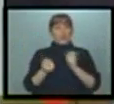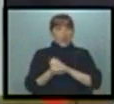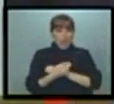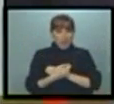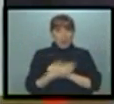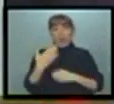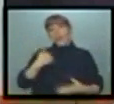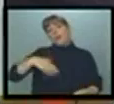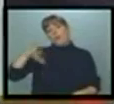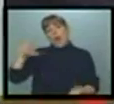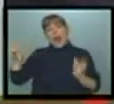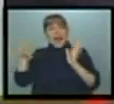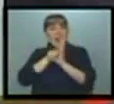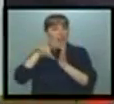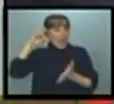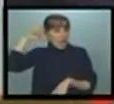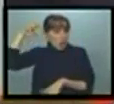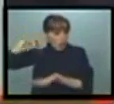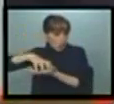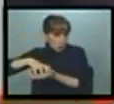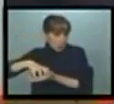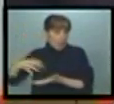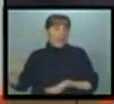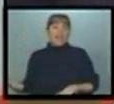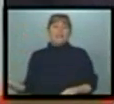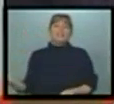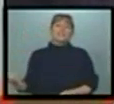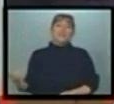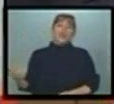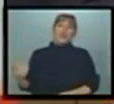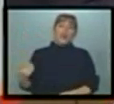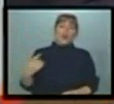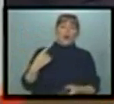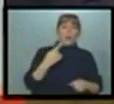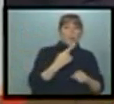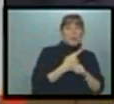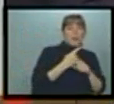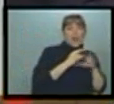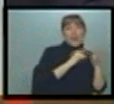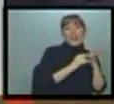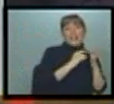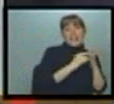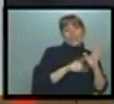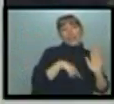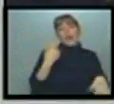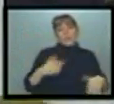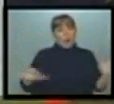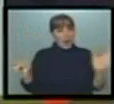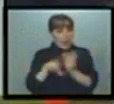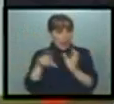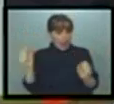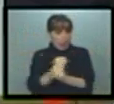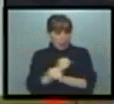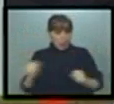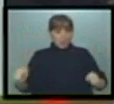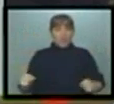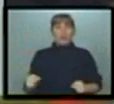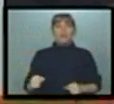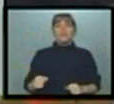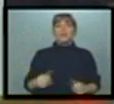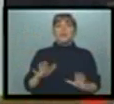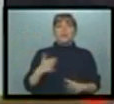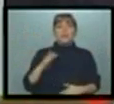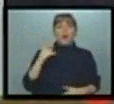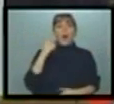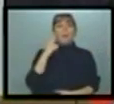Congreso, que es lo que sería lo correcto, cuando hay una modificación de impuestos, debería pasar por el Congreso Nacional. Esto va a impactar con 1.100